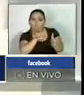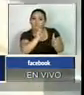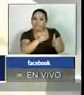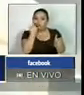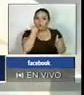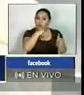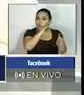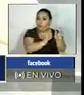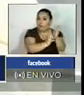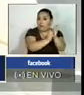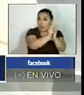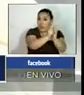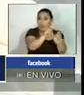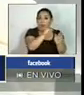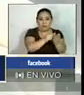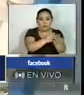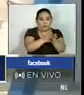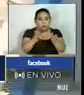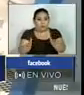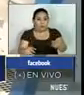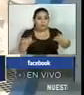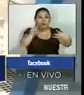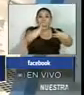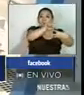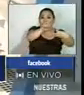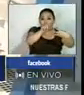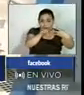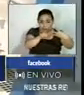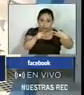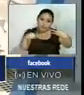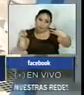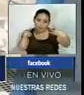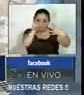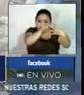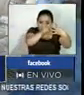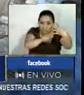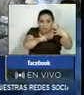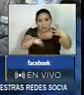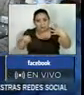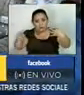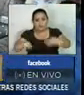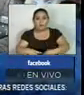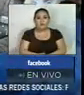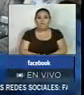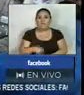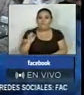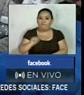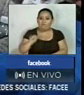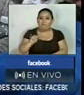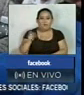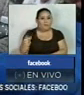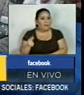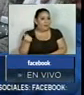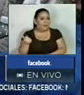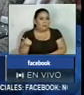enfermedad. Desde entonces, cada tres semanas debe recibir las quimioterapias. Realmente fue bien rápido